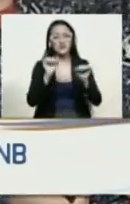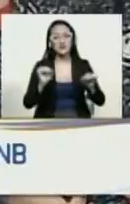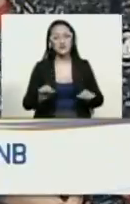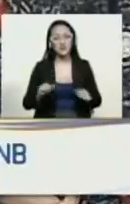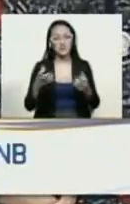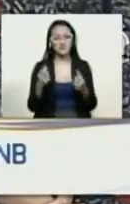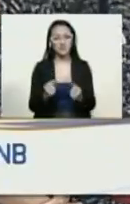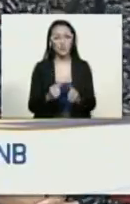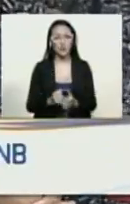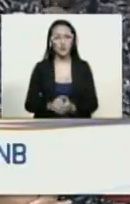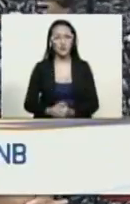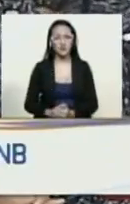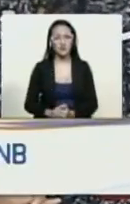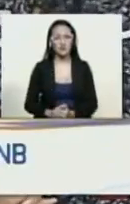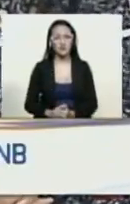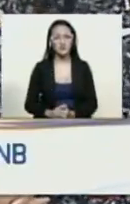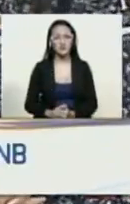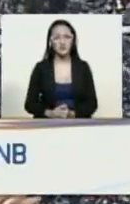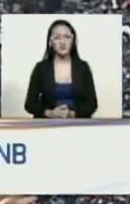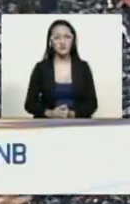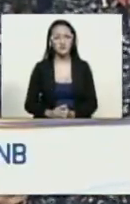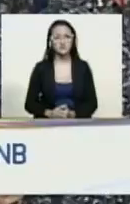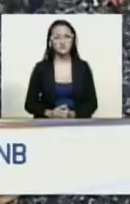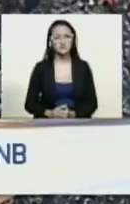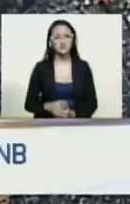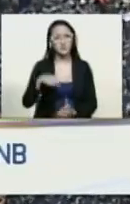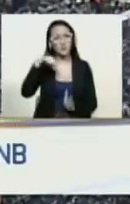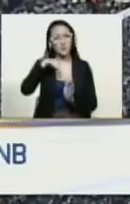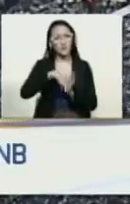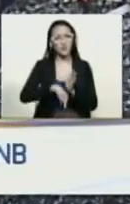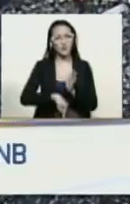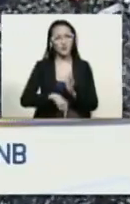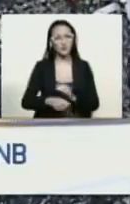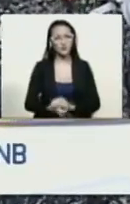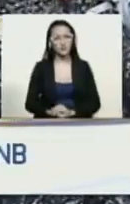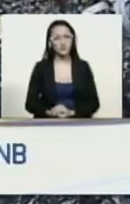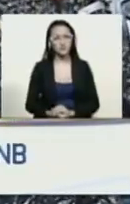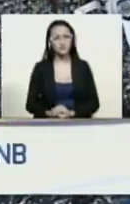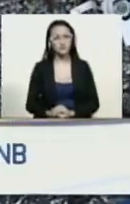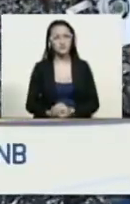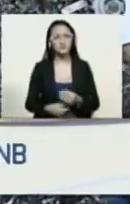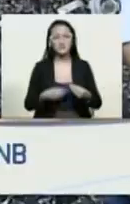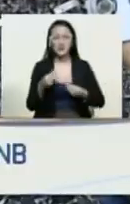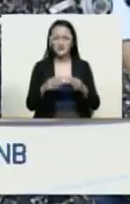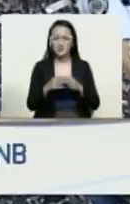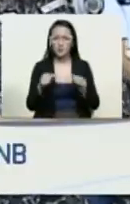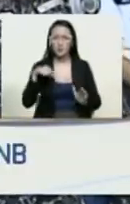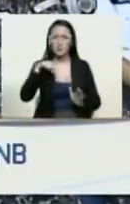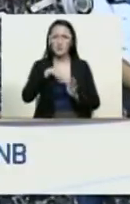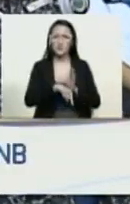seguridad y andarlo a profundidad y construirlo a profundidad.